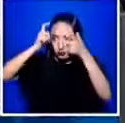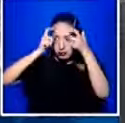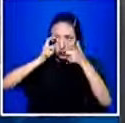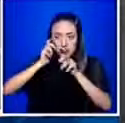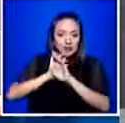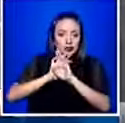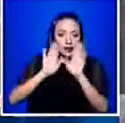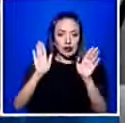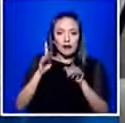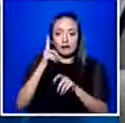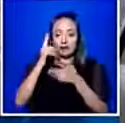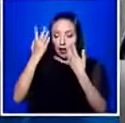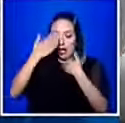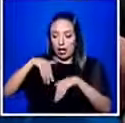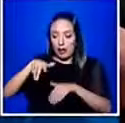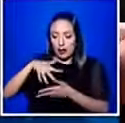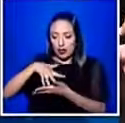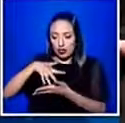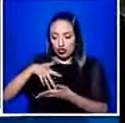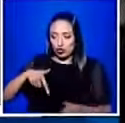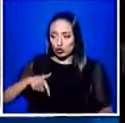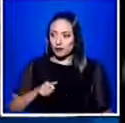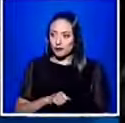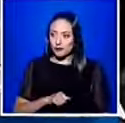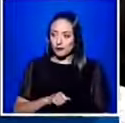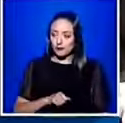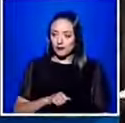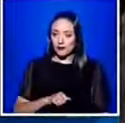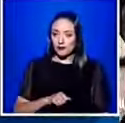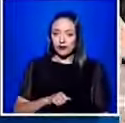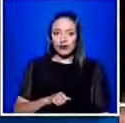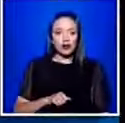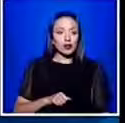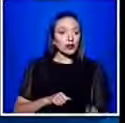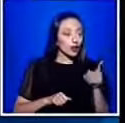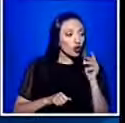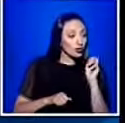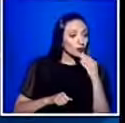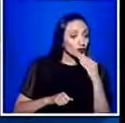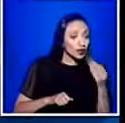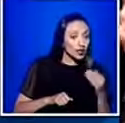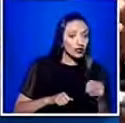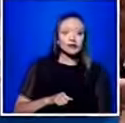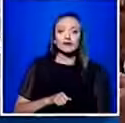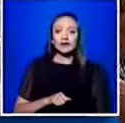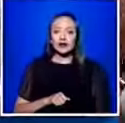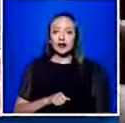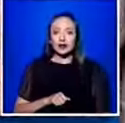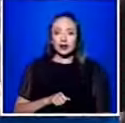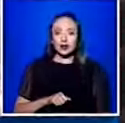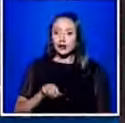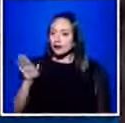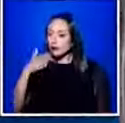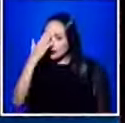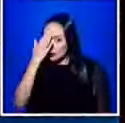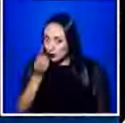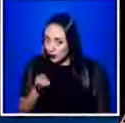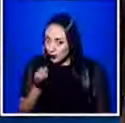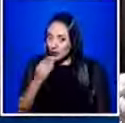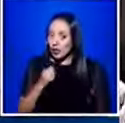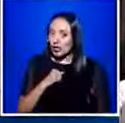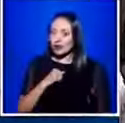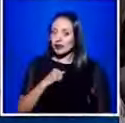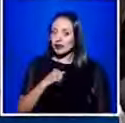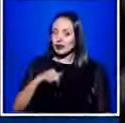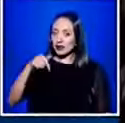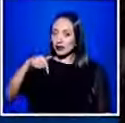oportunidad para terminar este bachillerato. Esas son las expresiones de uno de los estudiantes. Vamos a conversar con otros estudiantes acá. Muy buenos días. Bueno,